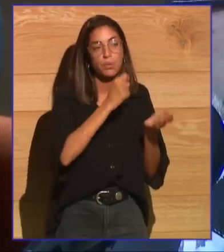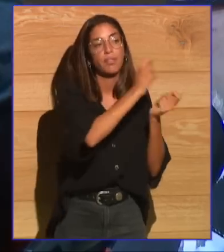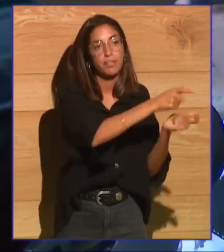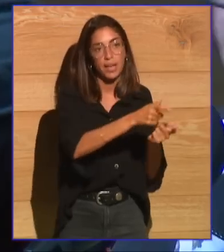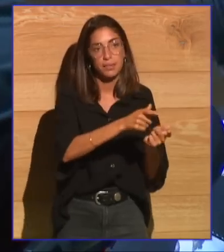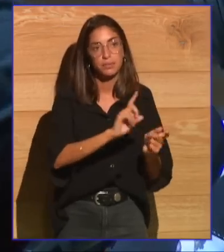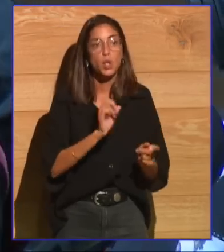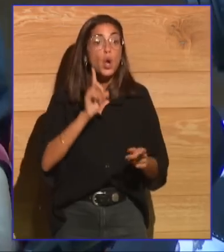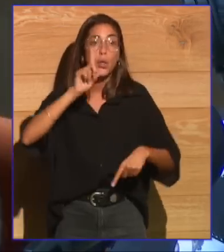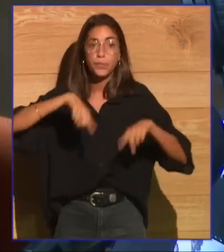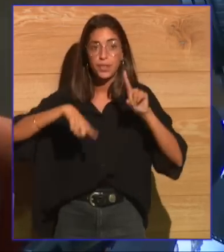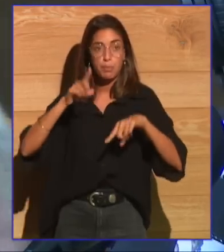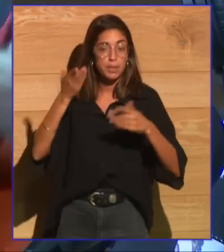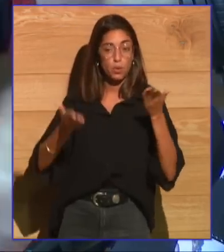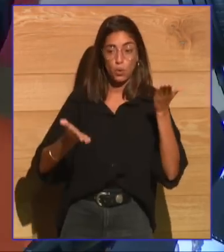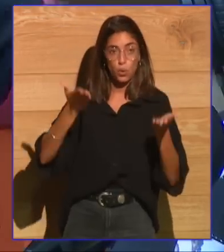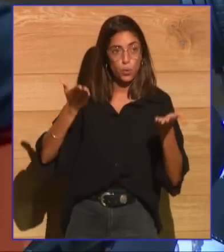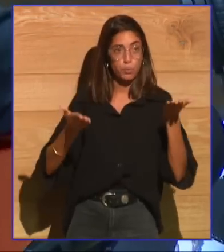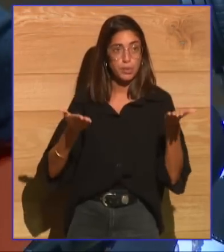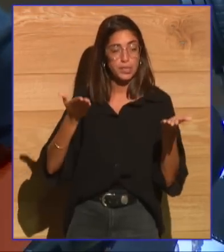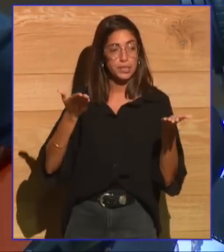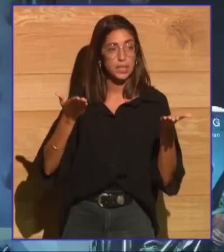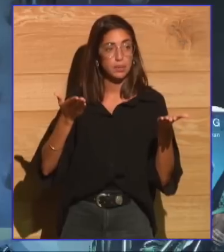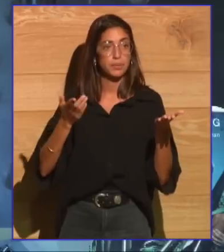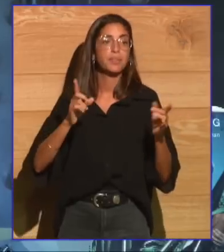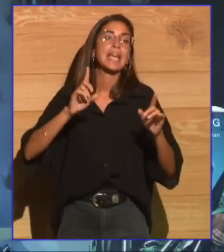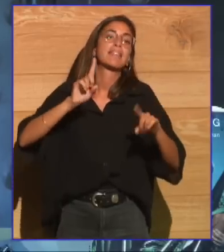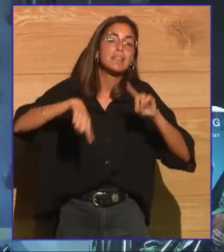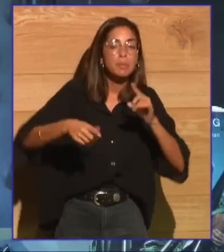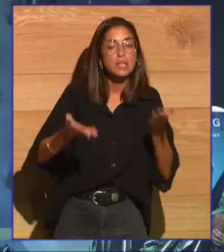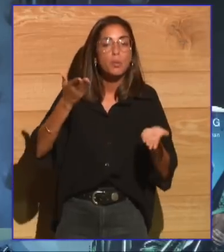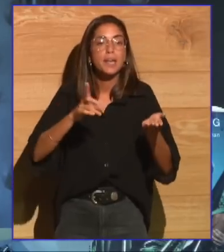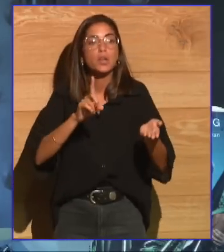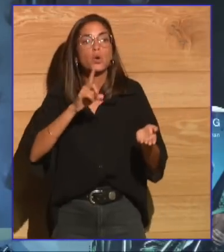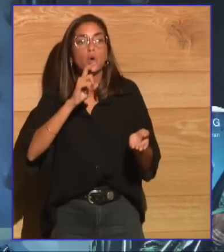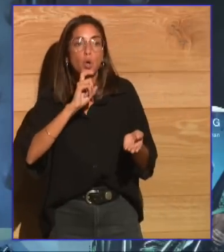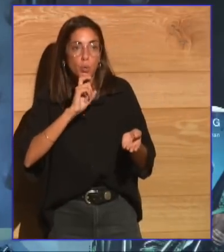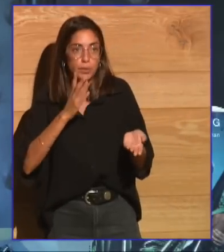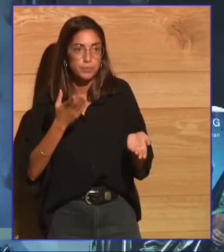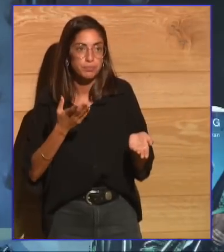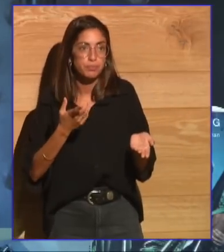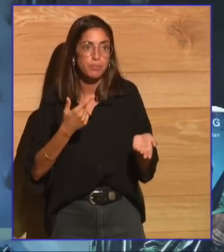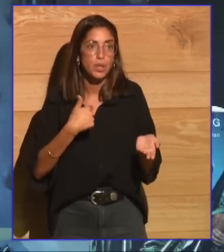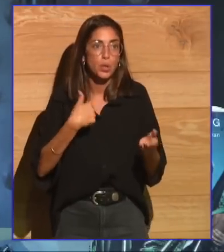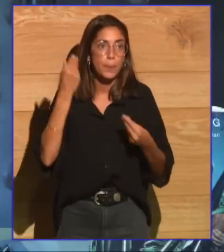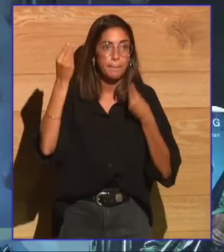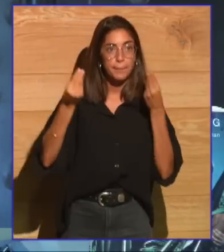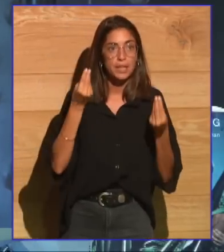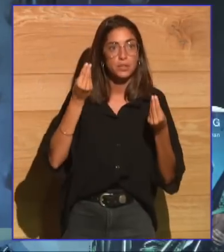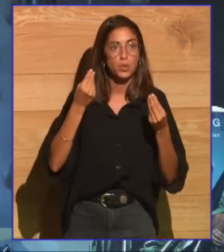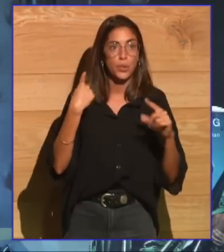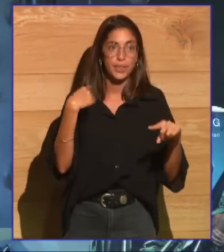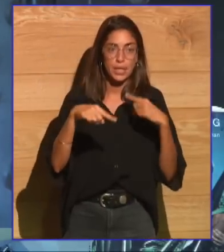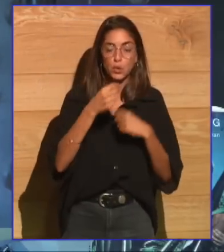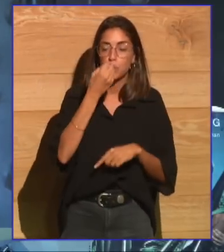depende comparativamente según con qué lo compares no yo un las cobra muy bien cyber cobra muy bien pues a los grandes